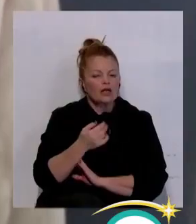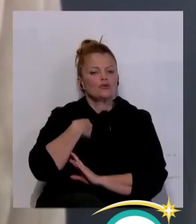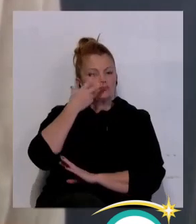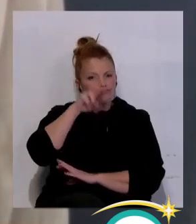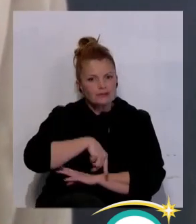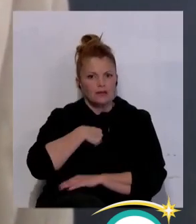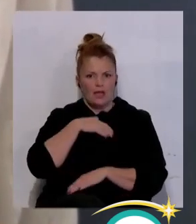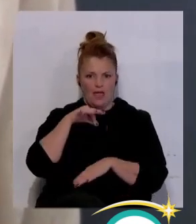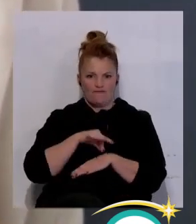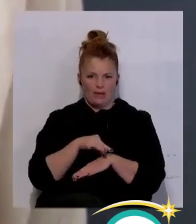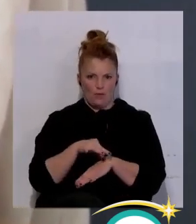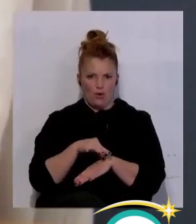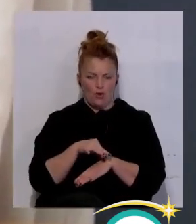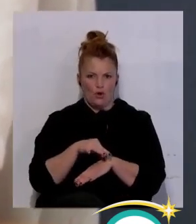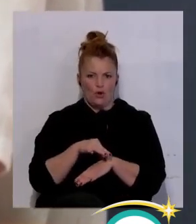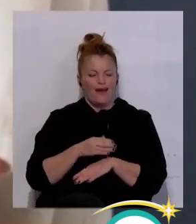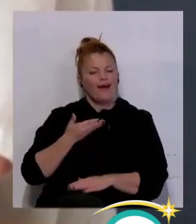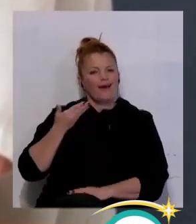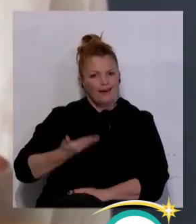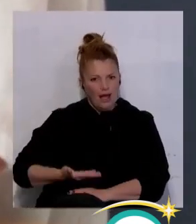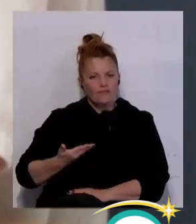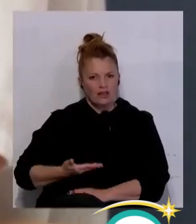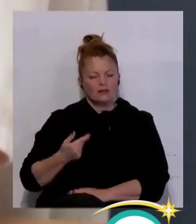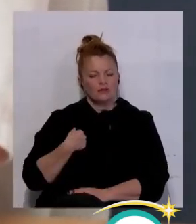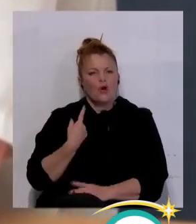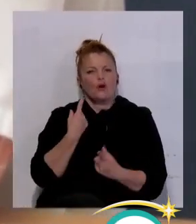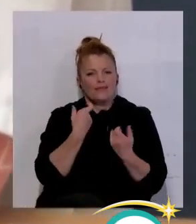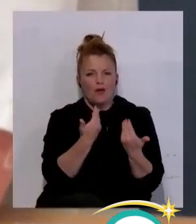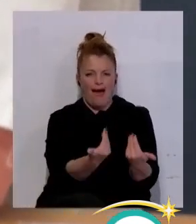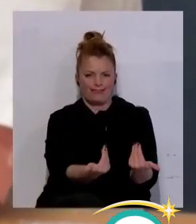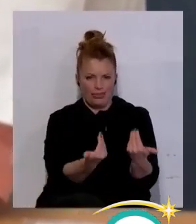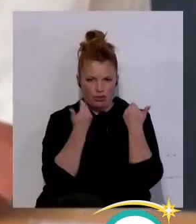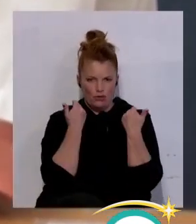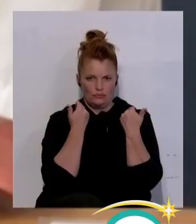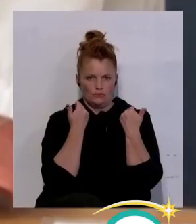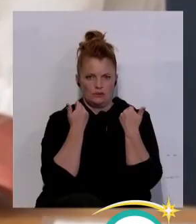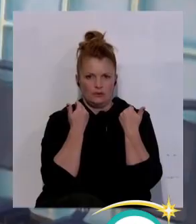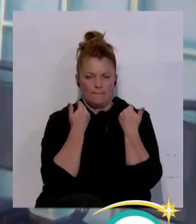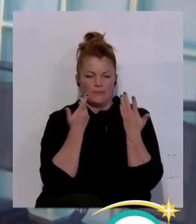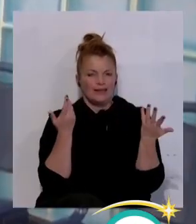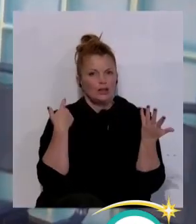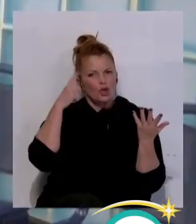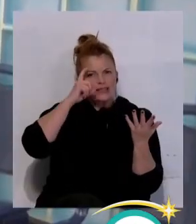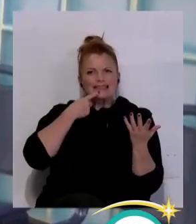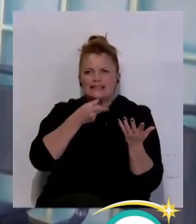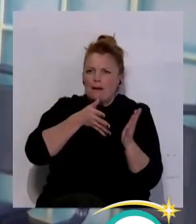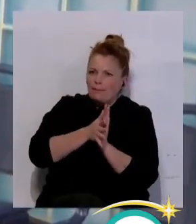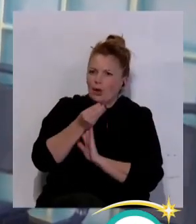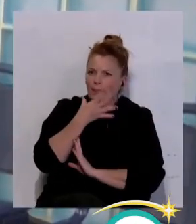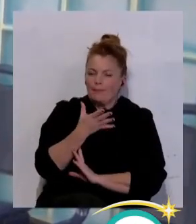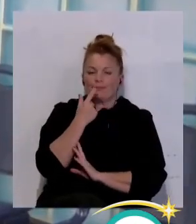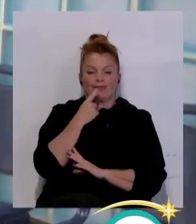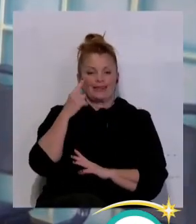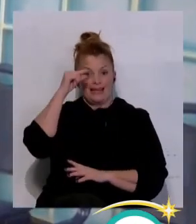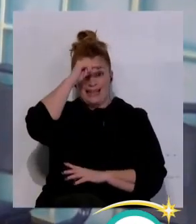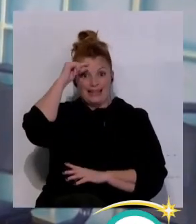enfermo, grave, que necesita una atención. No sé si me explico, porque el estado mental